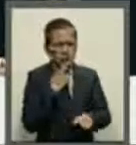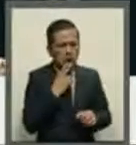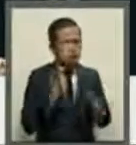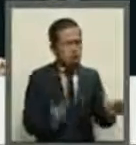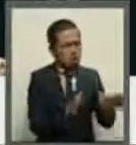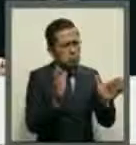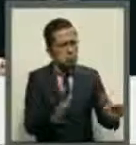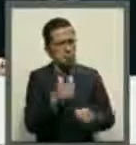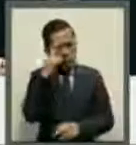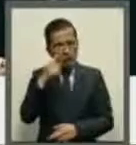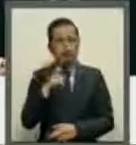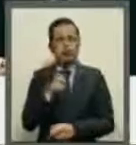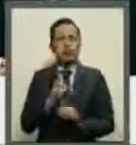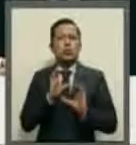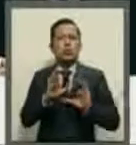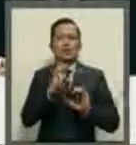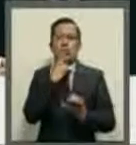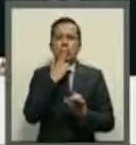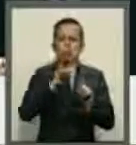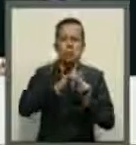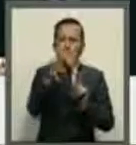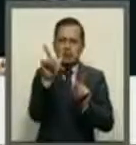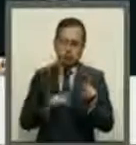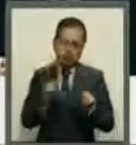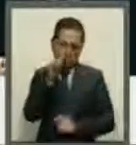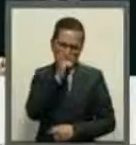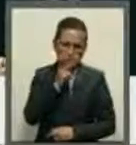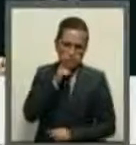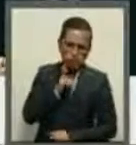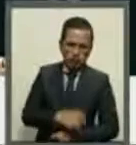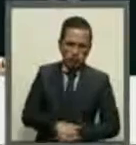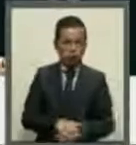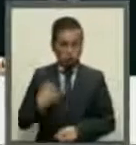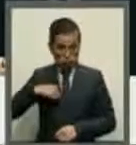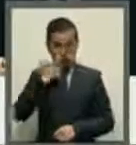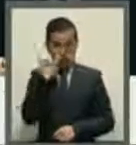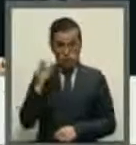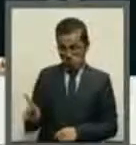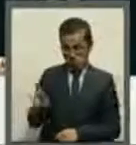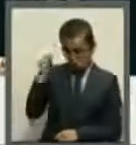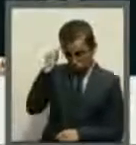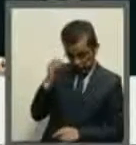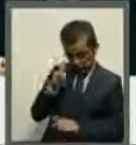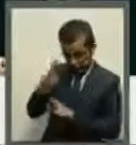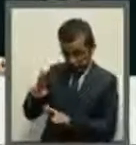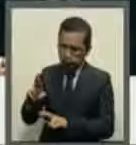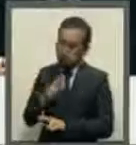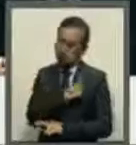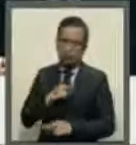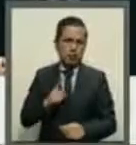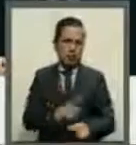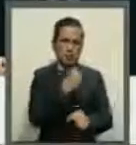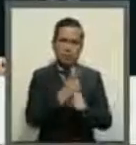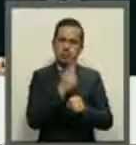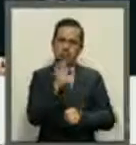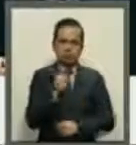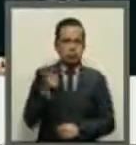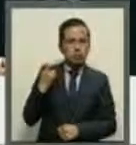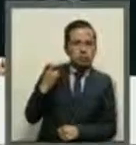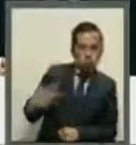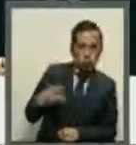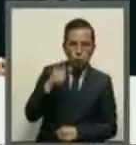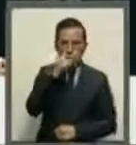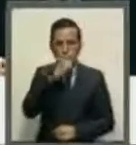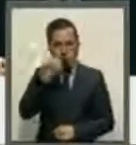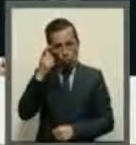lenguas nacionales. Si en verdad queremos respetar a nuestros pueblos indígenas, entonces empecemos por preservar nuestras lenguas